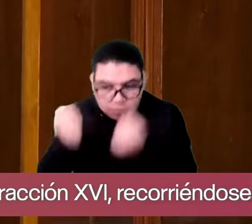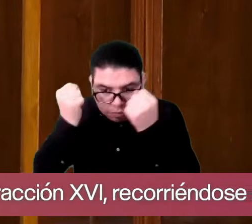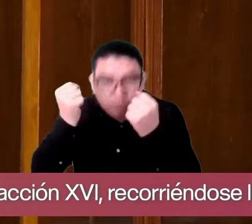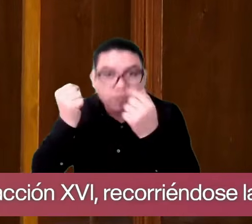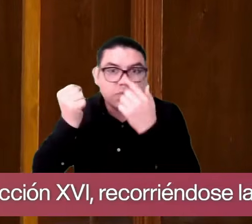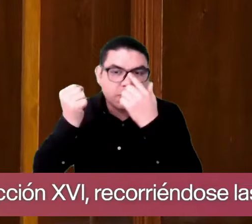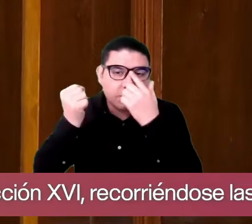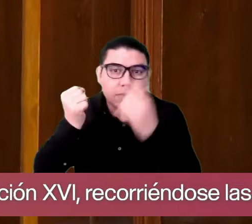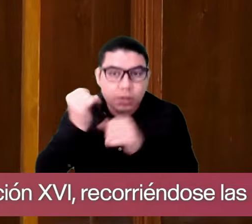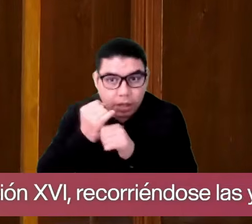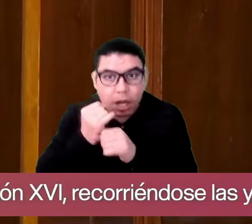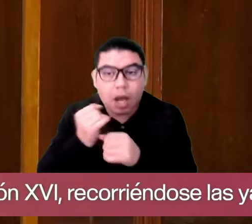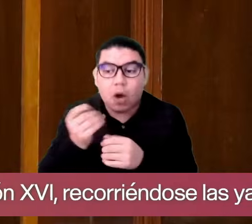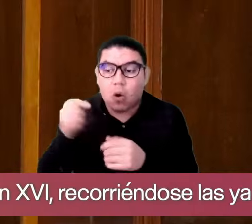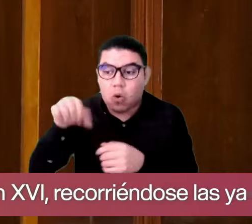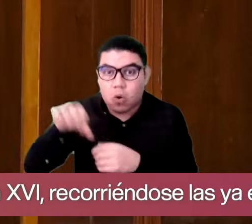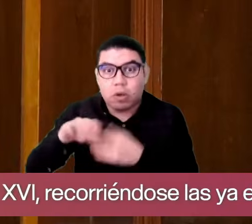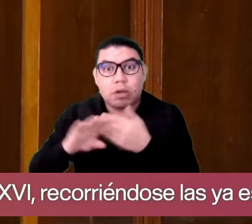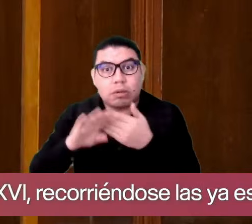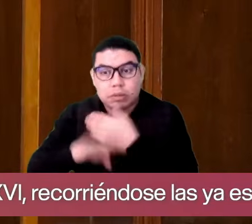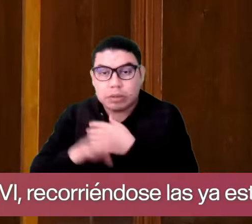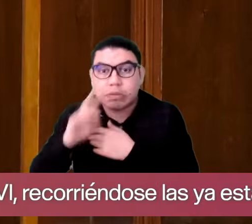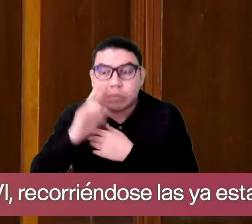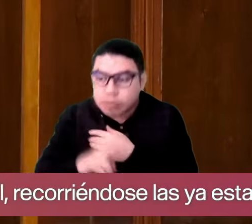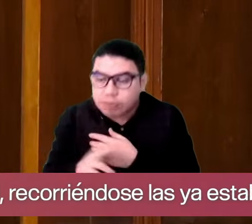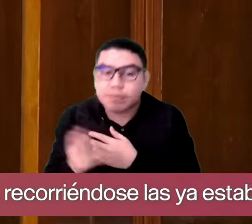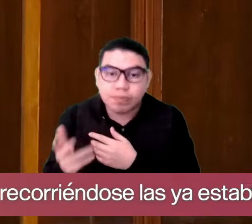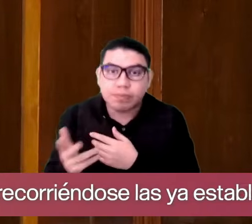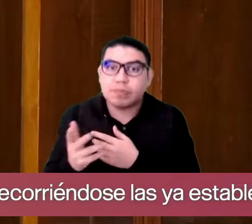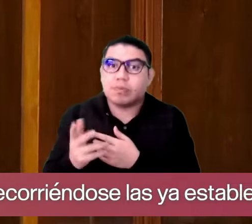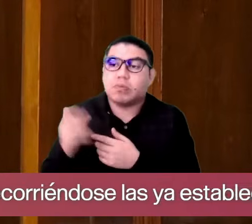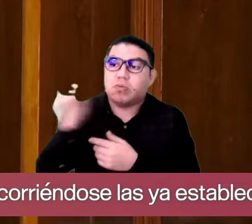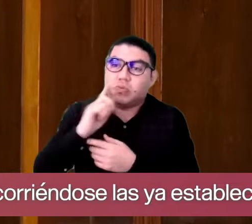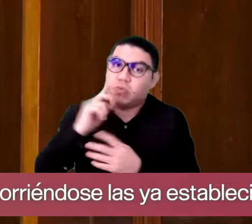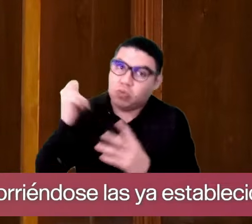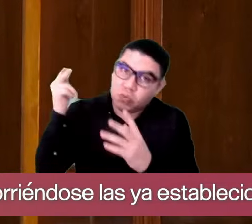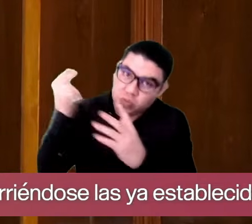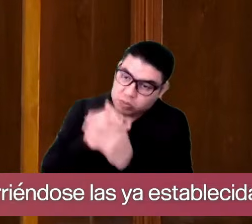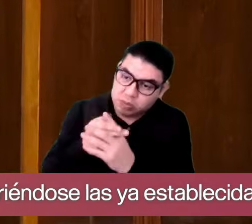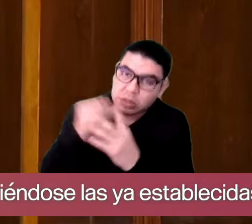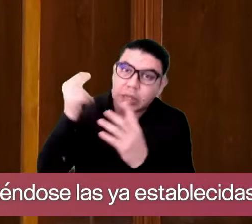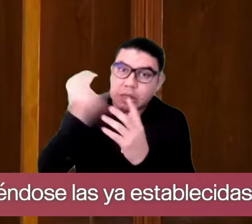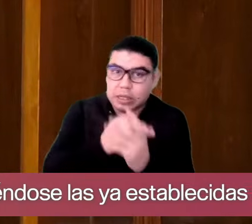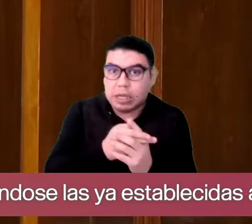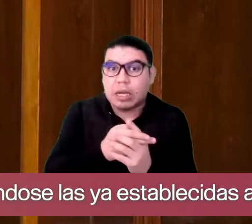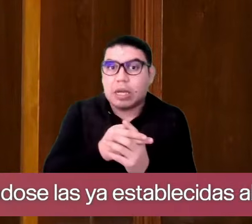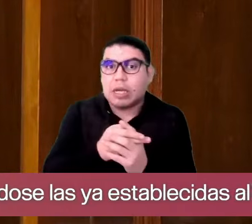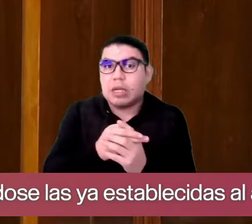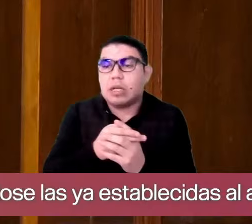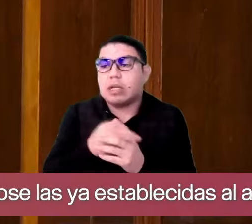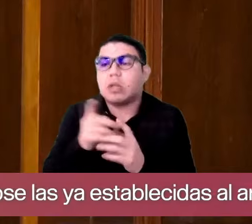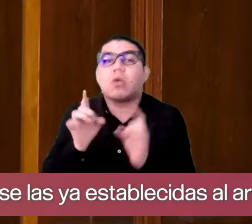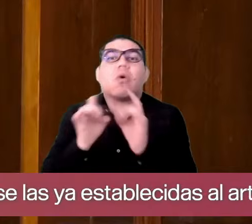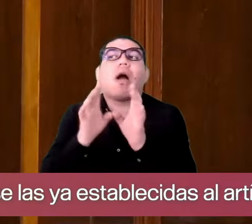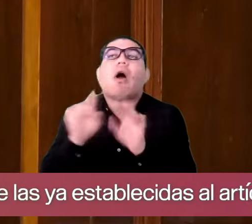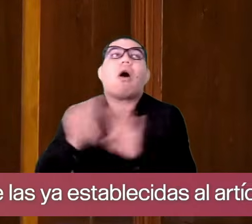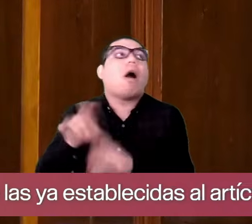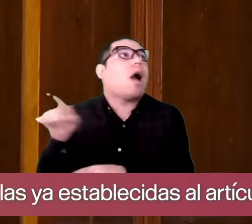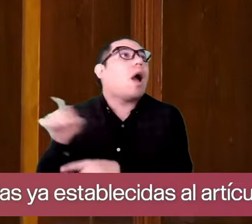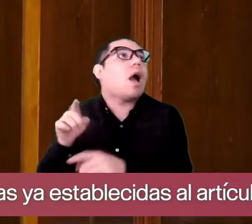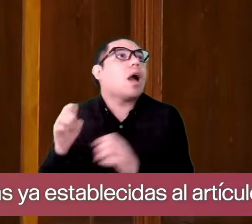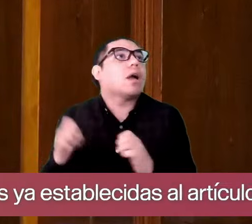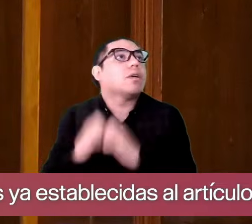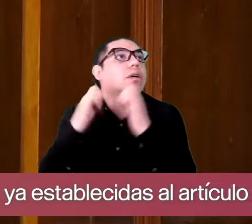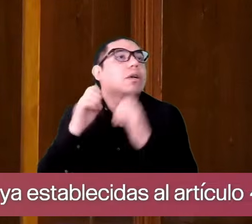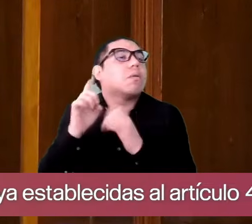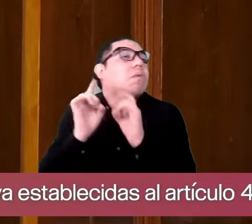criterio hoy evita que la violencia feminicida se disfrace de accidente. Un